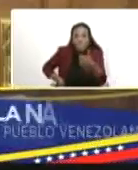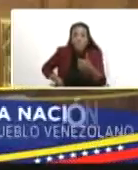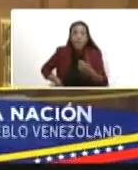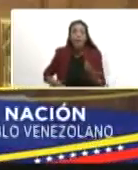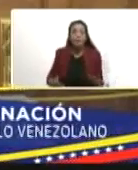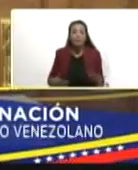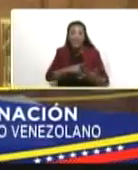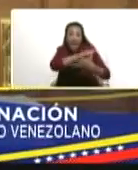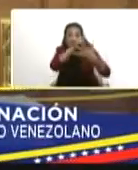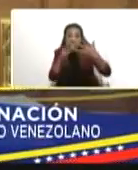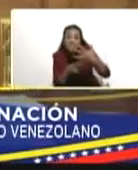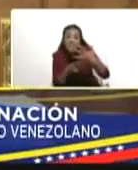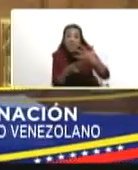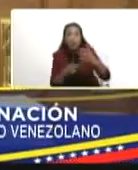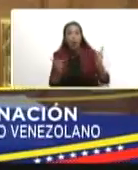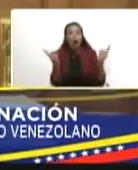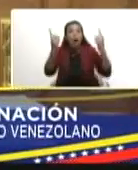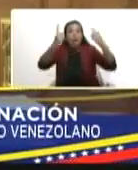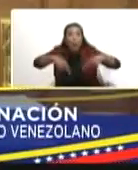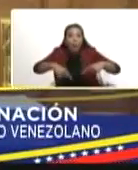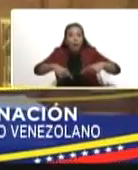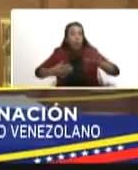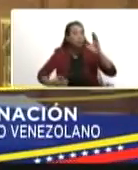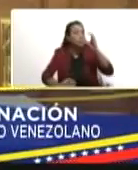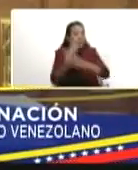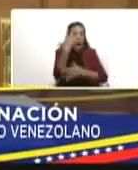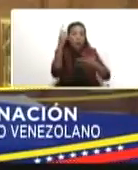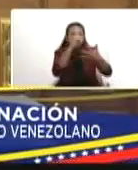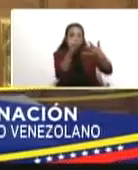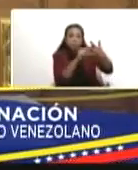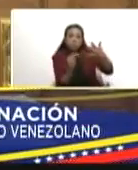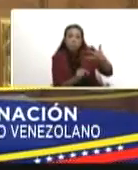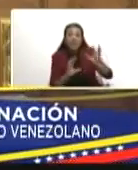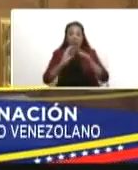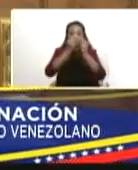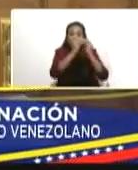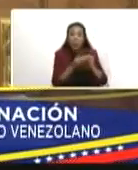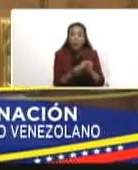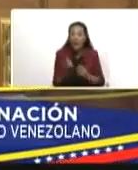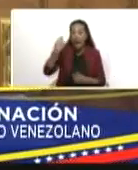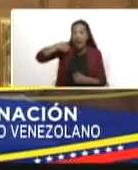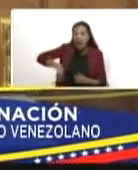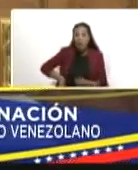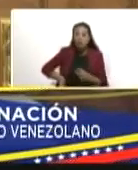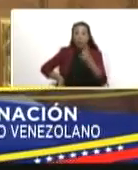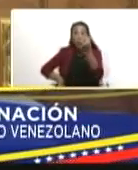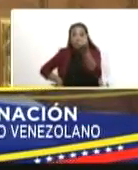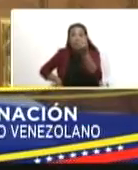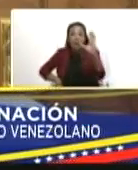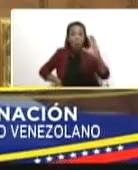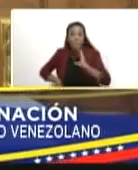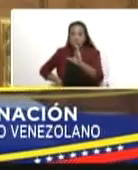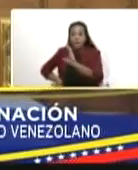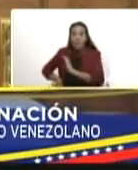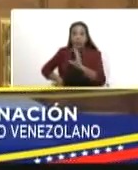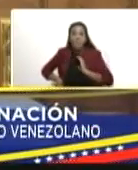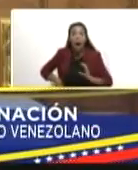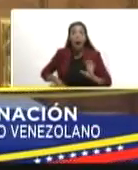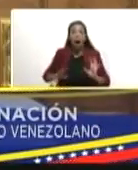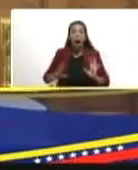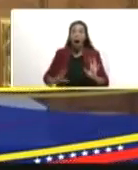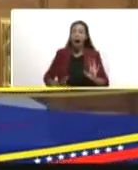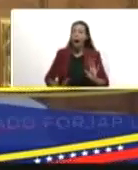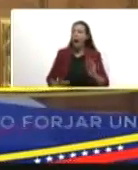de los cinco consensos de la recuperación del ingreso nacional daremos El